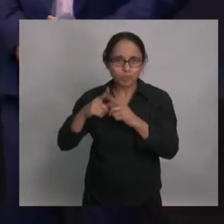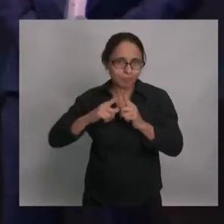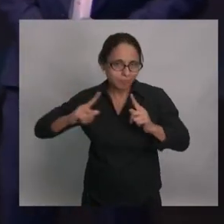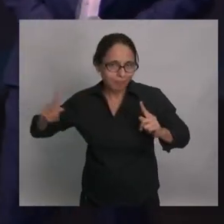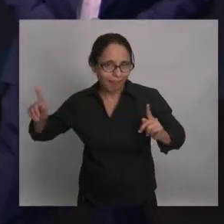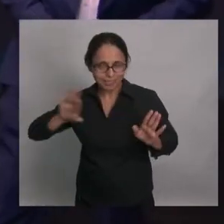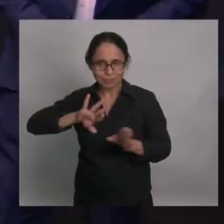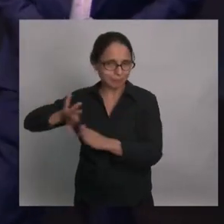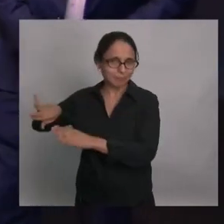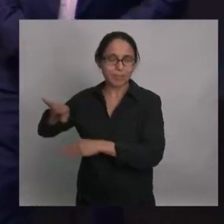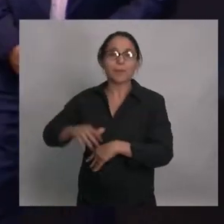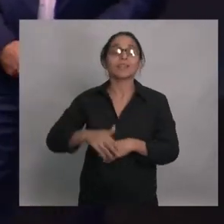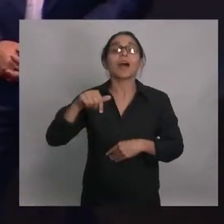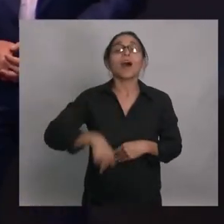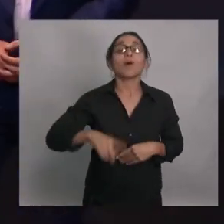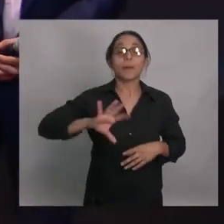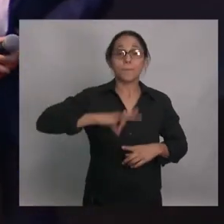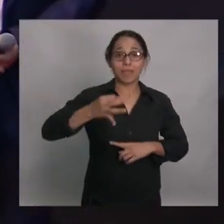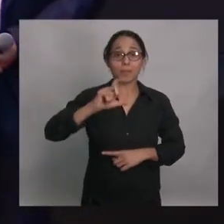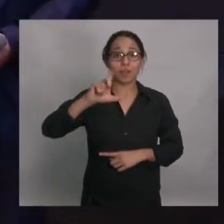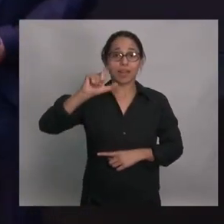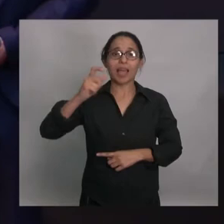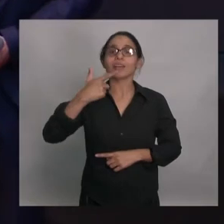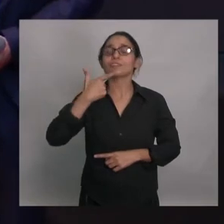premio flacso 2018